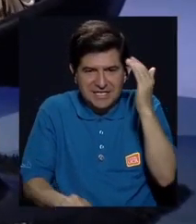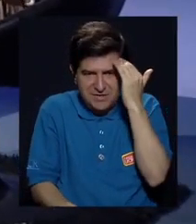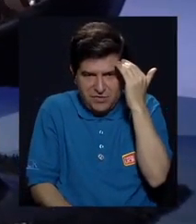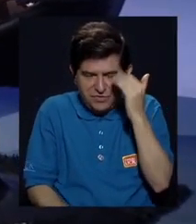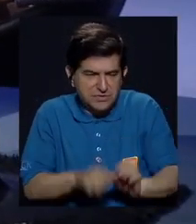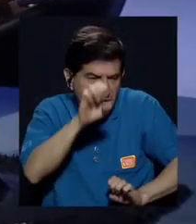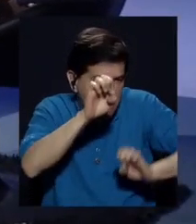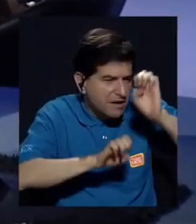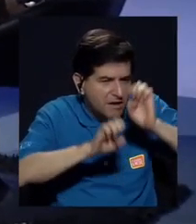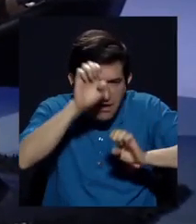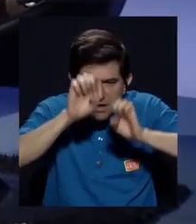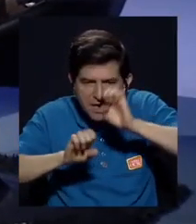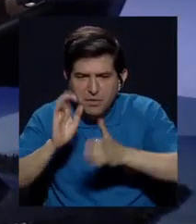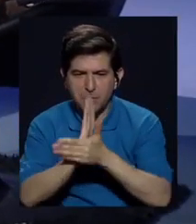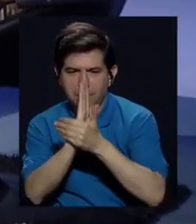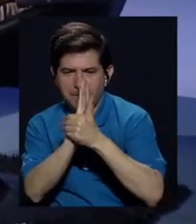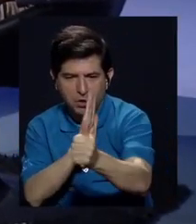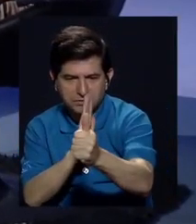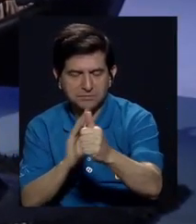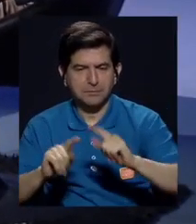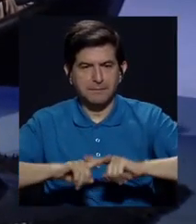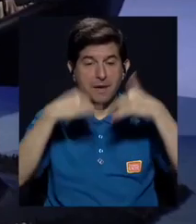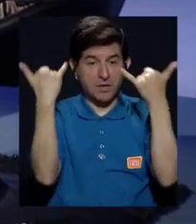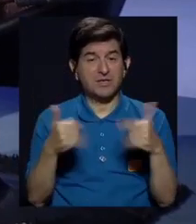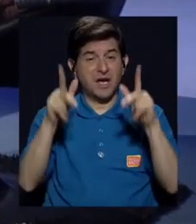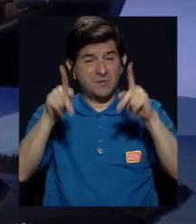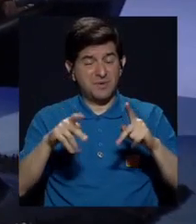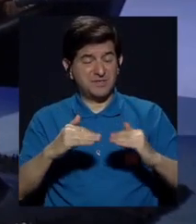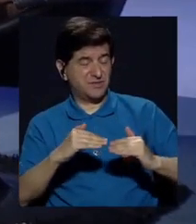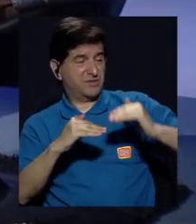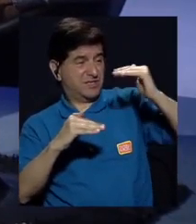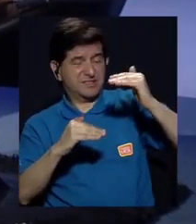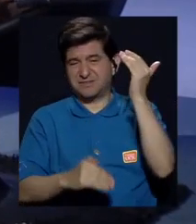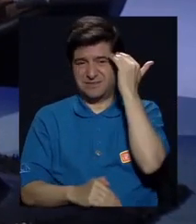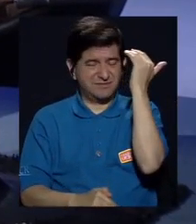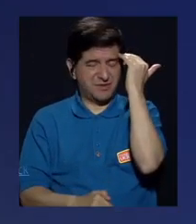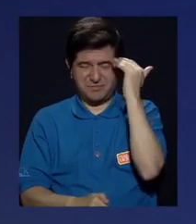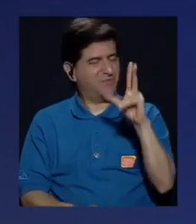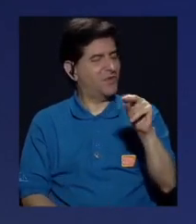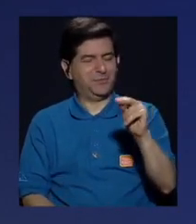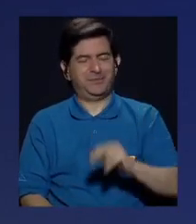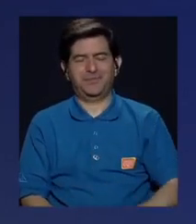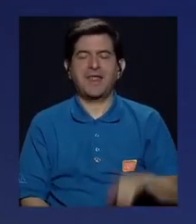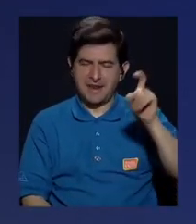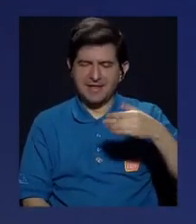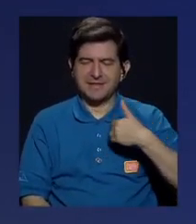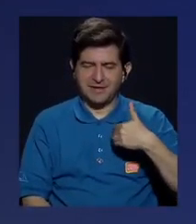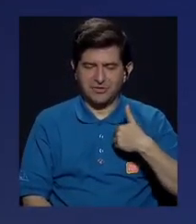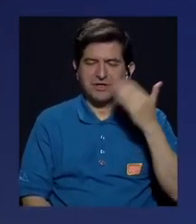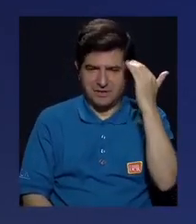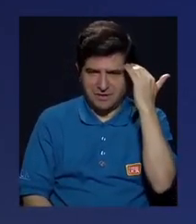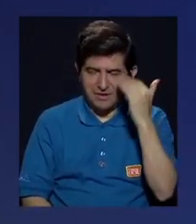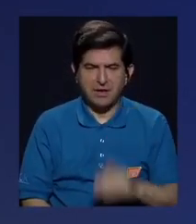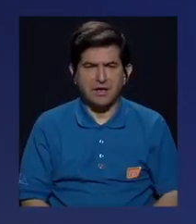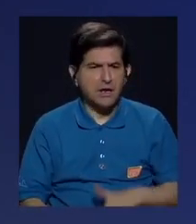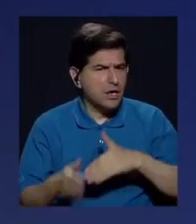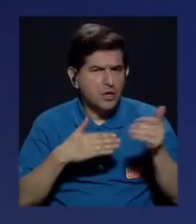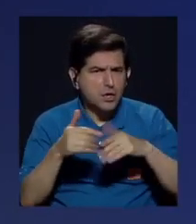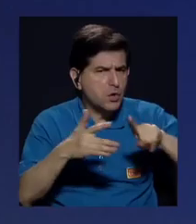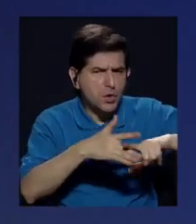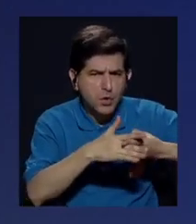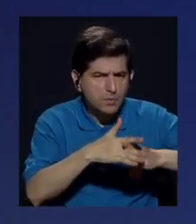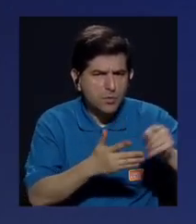y evaluamos sus potenciales. Pero ya personas más grandes sin conocimientos no. Tienen que tener algún. ¿Y podría entrar cualquier instrumento